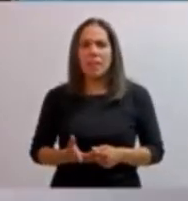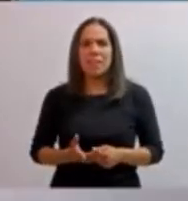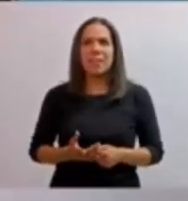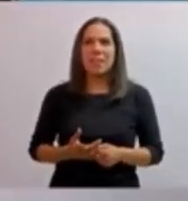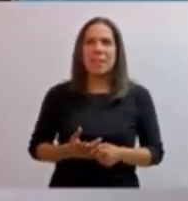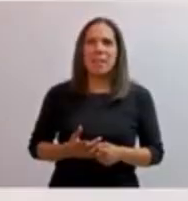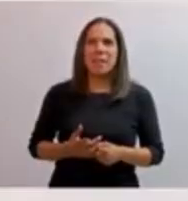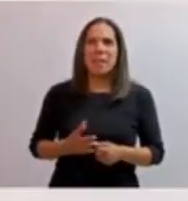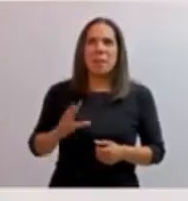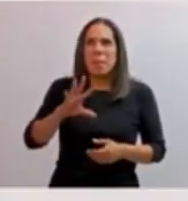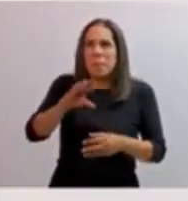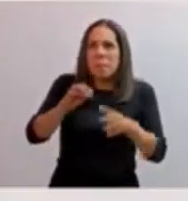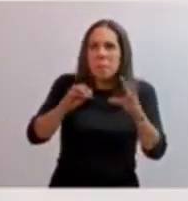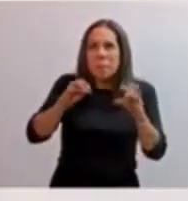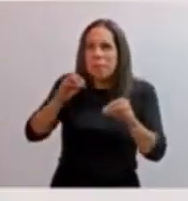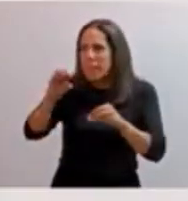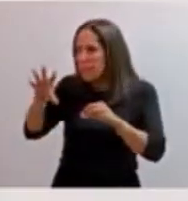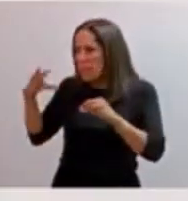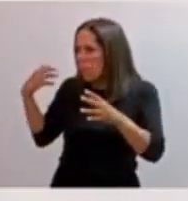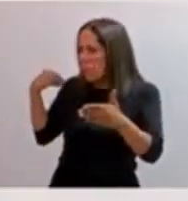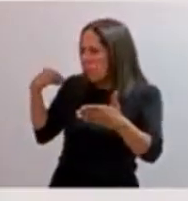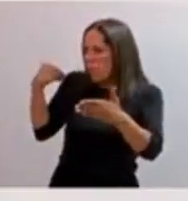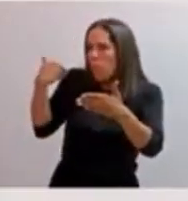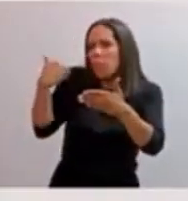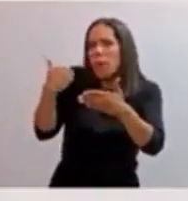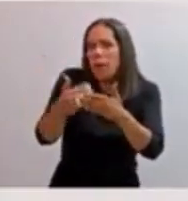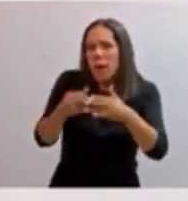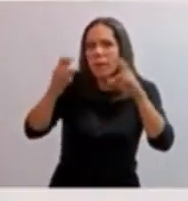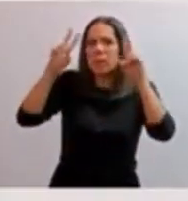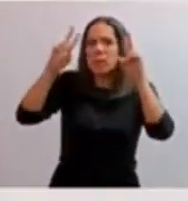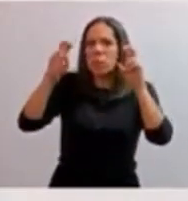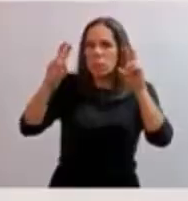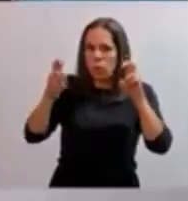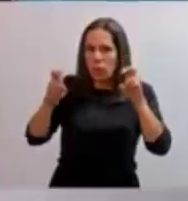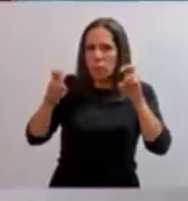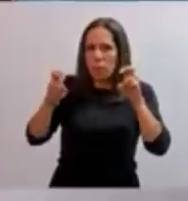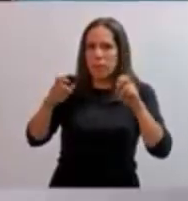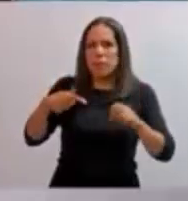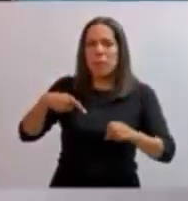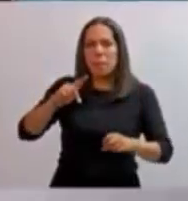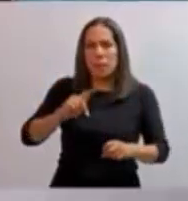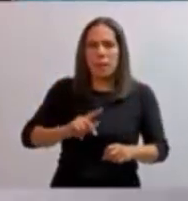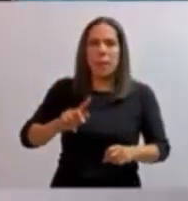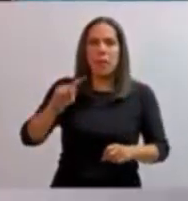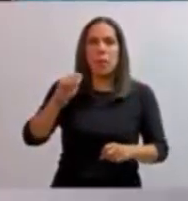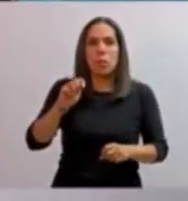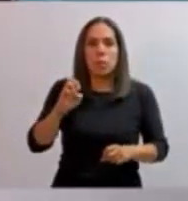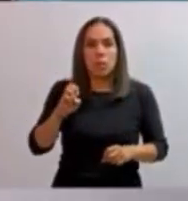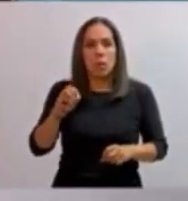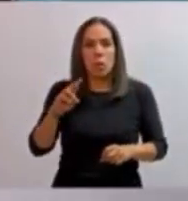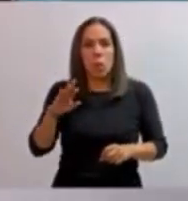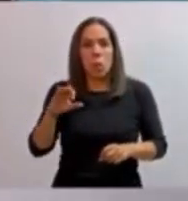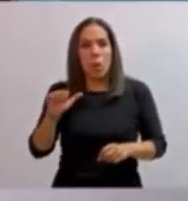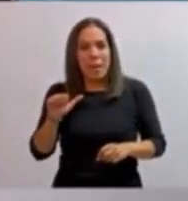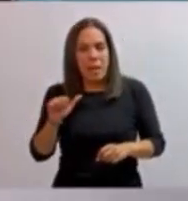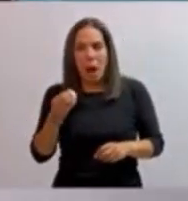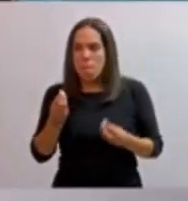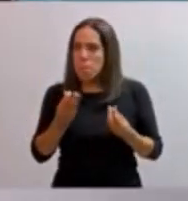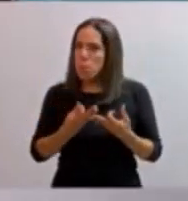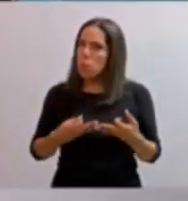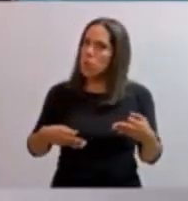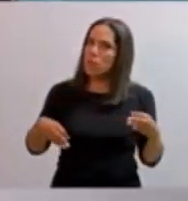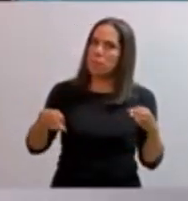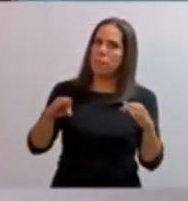bibliográfico, recuperando temáticas, pero sustentadas en algunos marcos teóricos que permitan recuperar